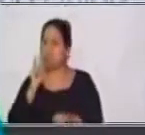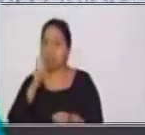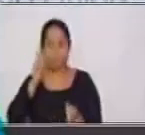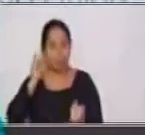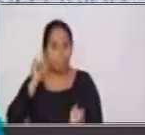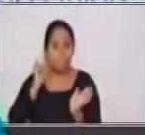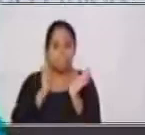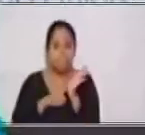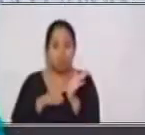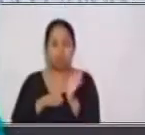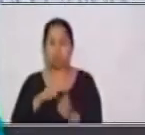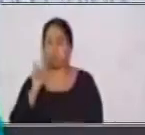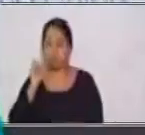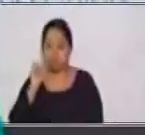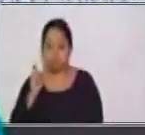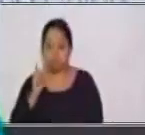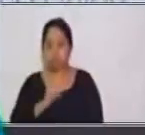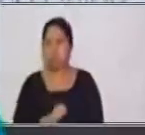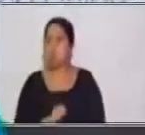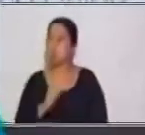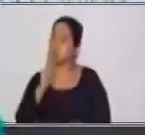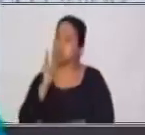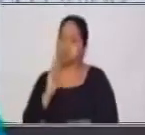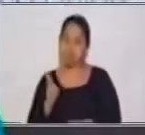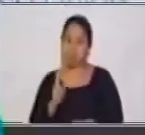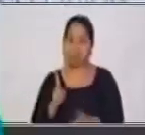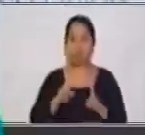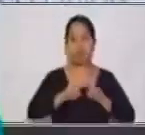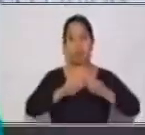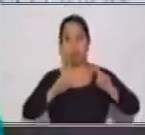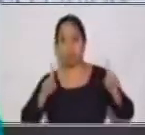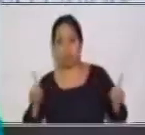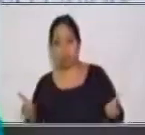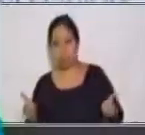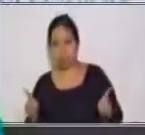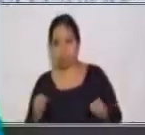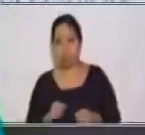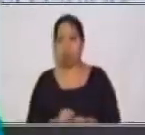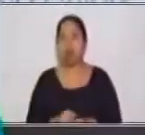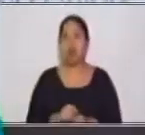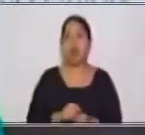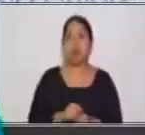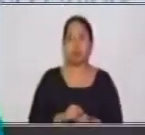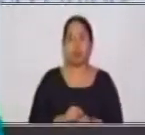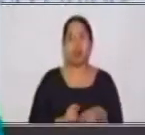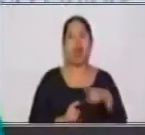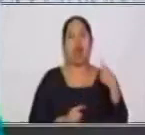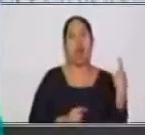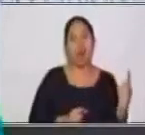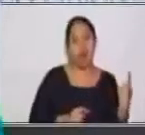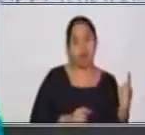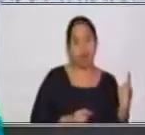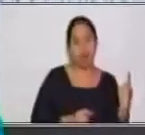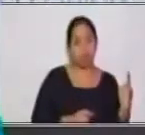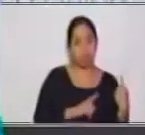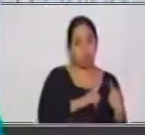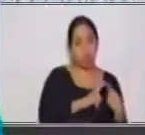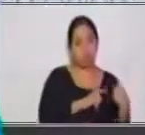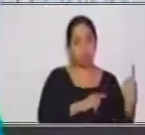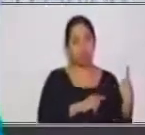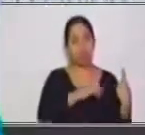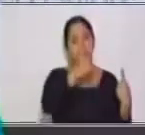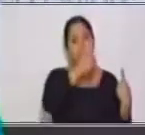diferencia entre una abreviatura y una sigla, que es lo que vamos a ver más adelante. Como te vuelvo a